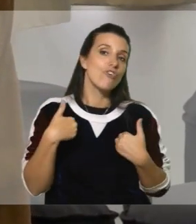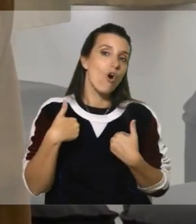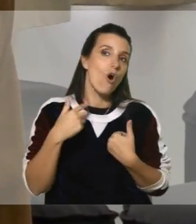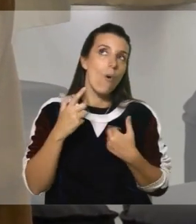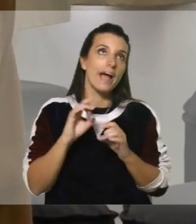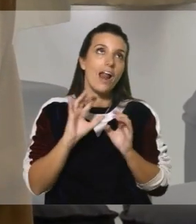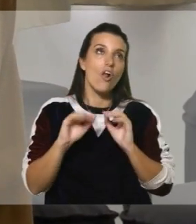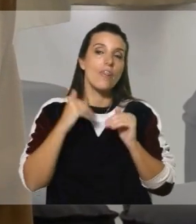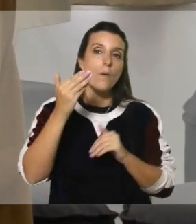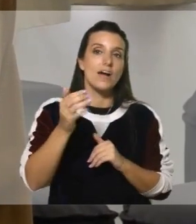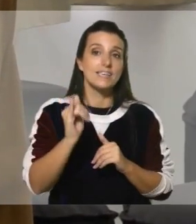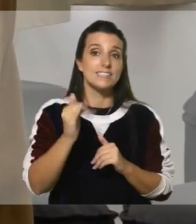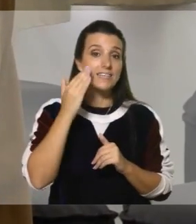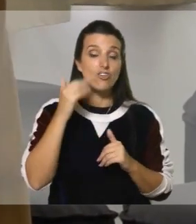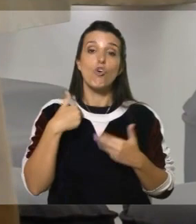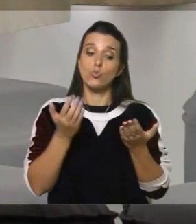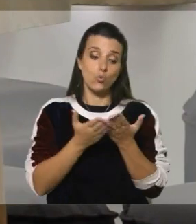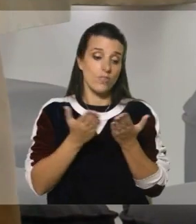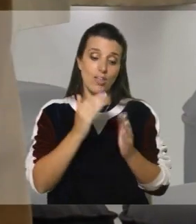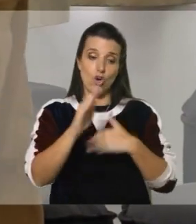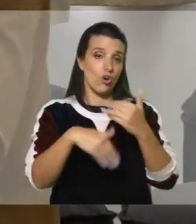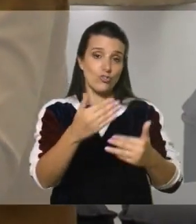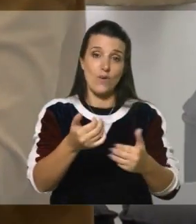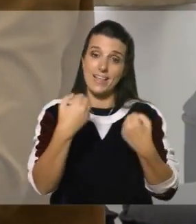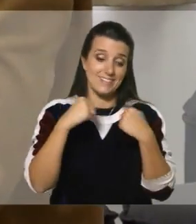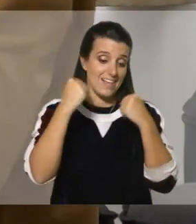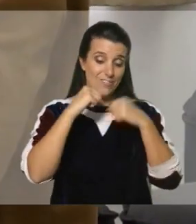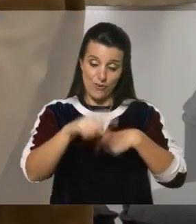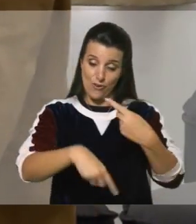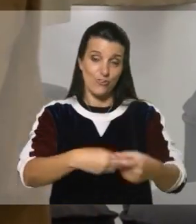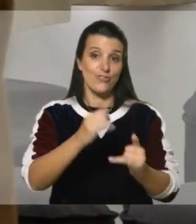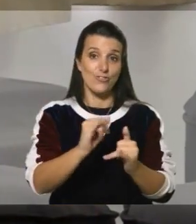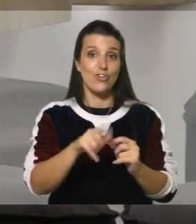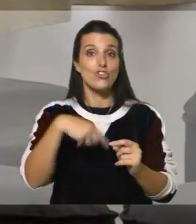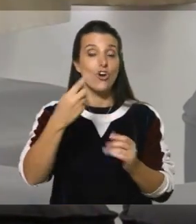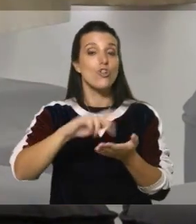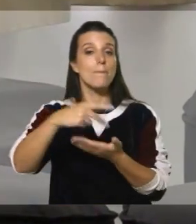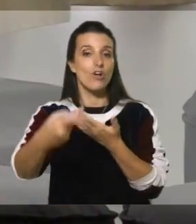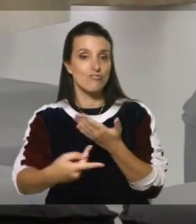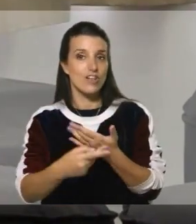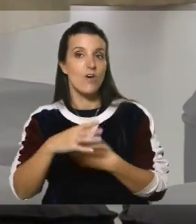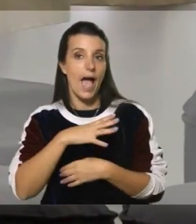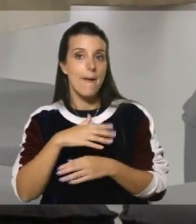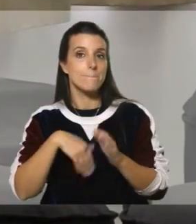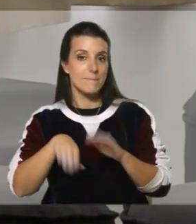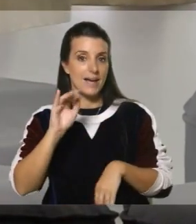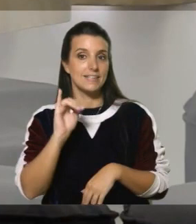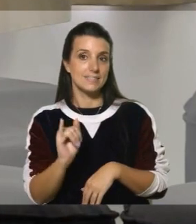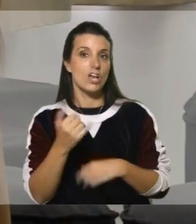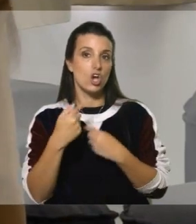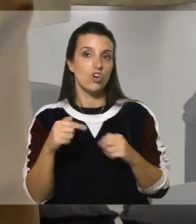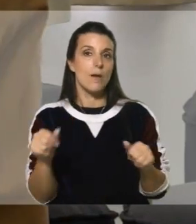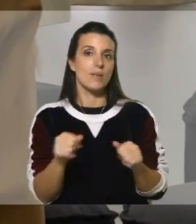muy claro después sí sé que tengo que seguir estudiando Hay que seguir ensayando y que tenemos otros proyectos este Hay cosas por hacer